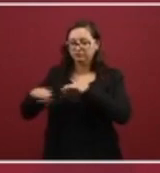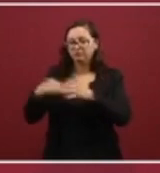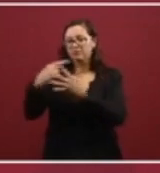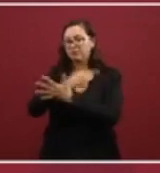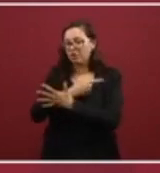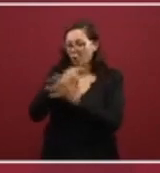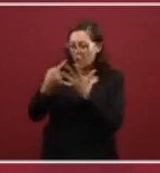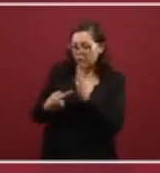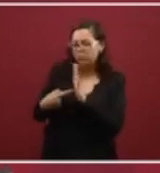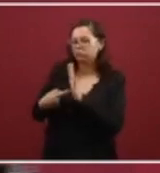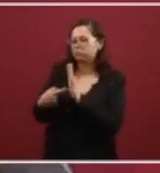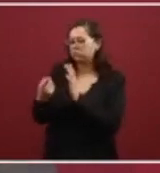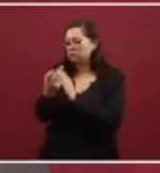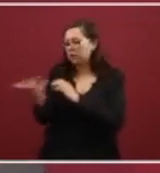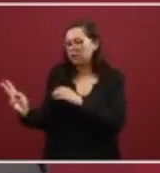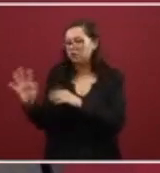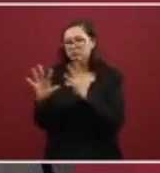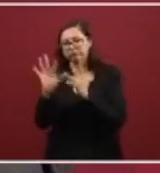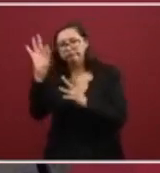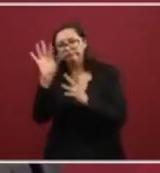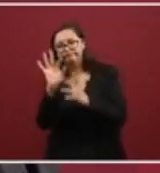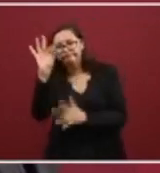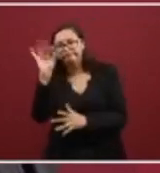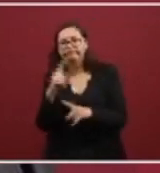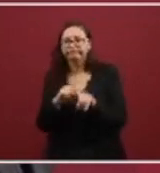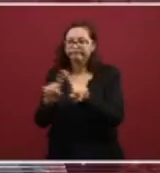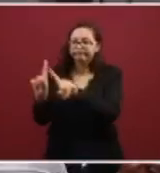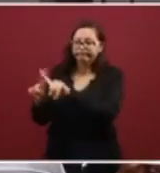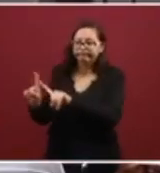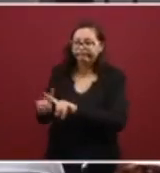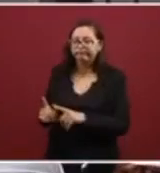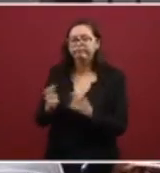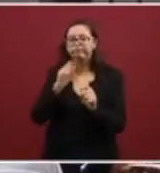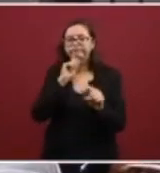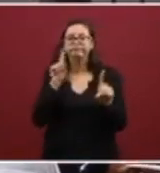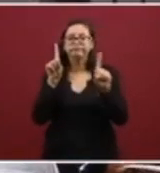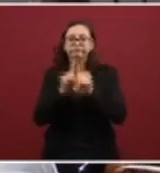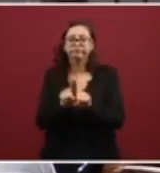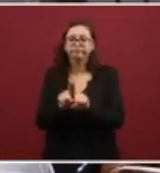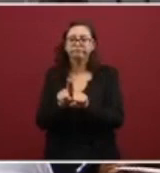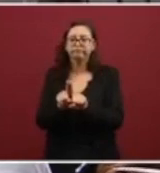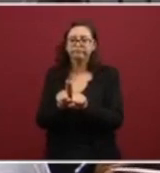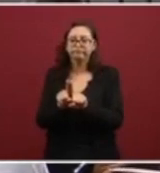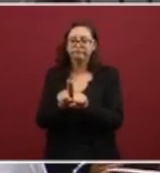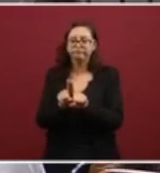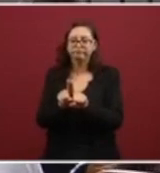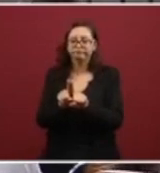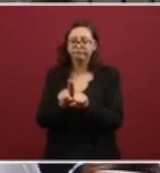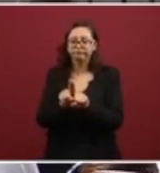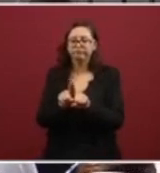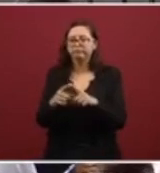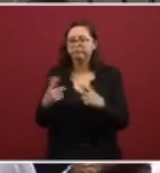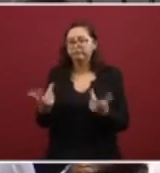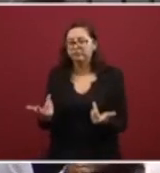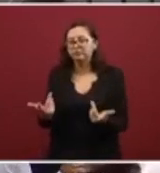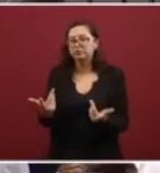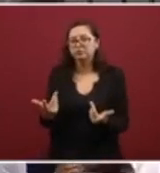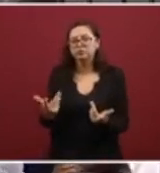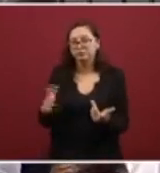alternativas… precisamente lo que nos estaban ahora señalando, pues ustedes están ofreciendo empleo y puede ser eso un